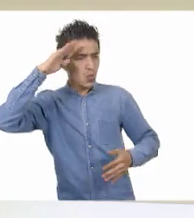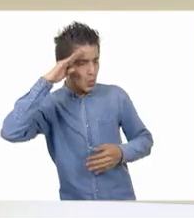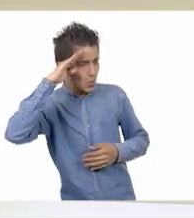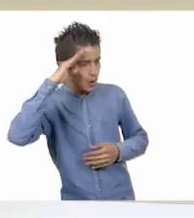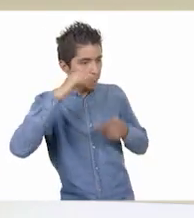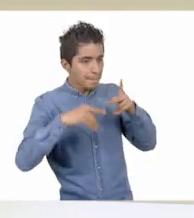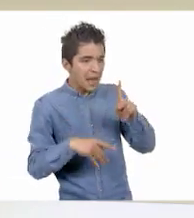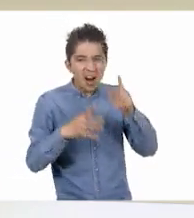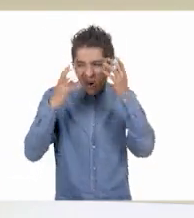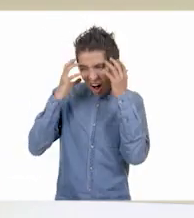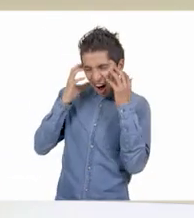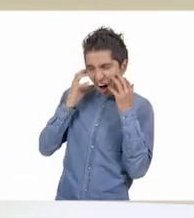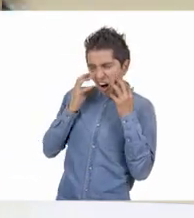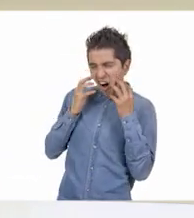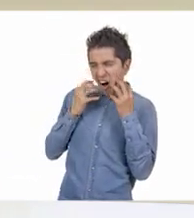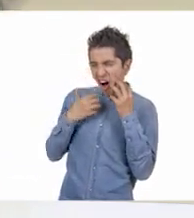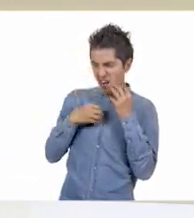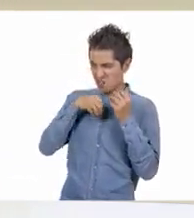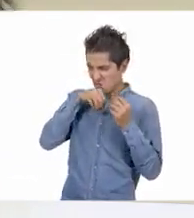¡Pero el león ruge!